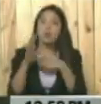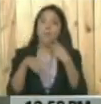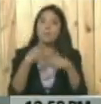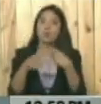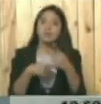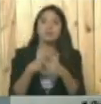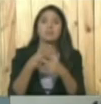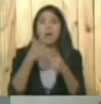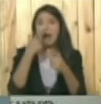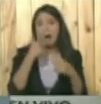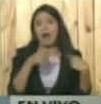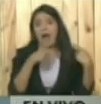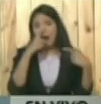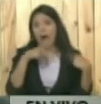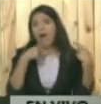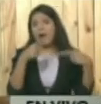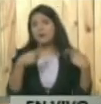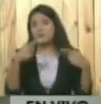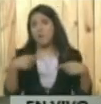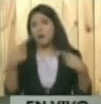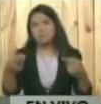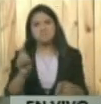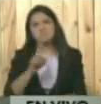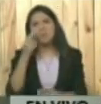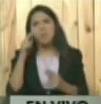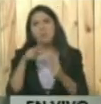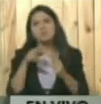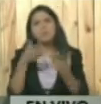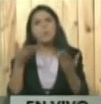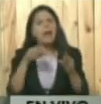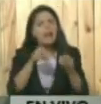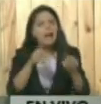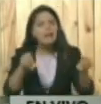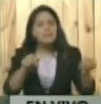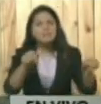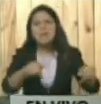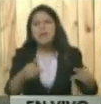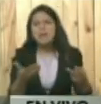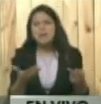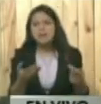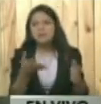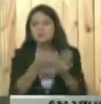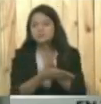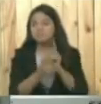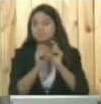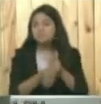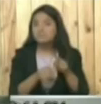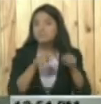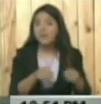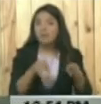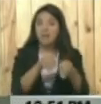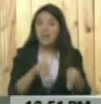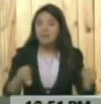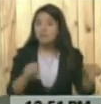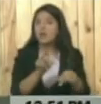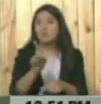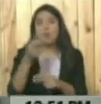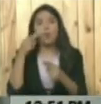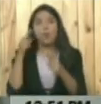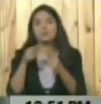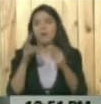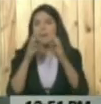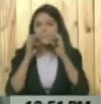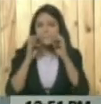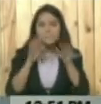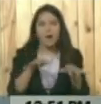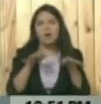varias generaciones que no conocemos lo que es la tierra, el carácter sagrado de esa Pachamama y la maravilla y